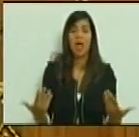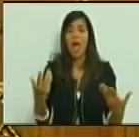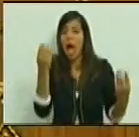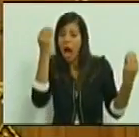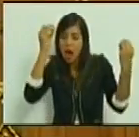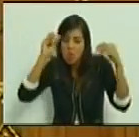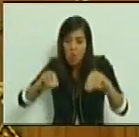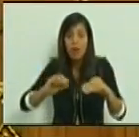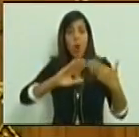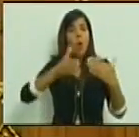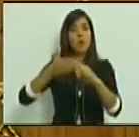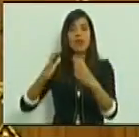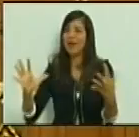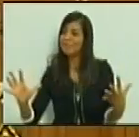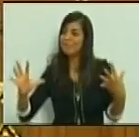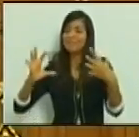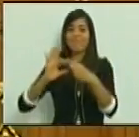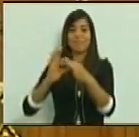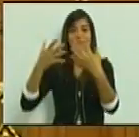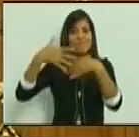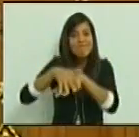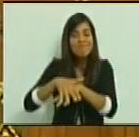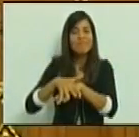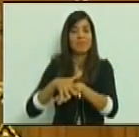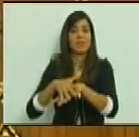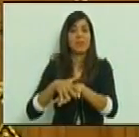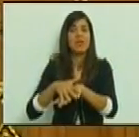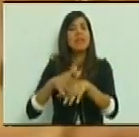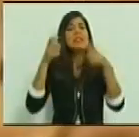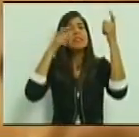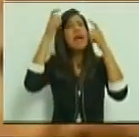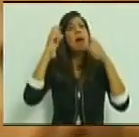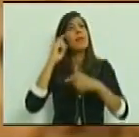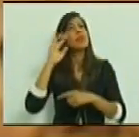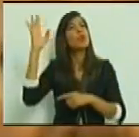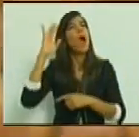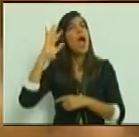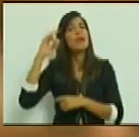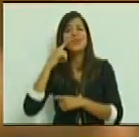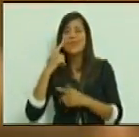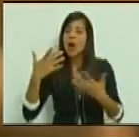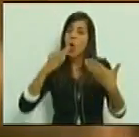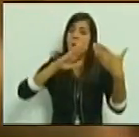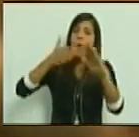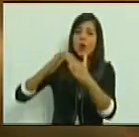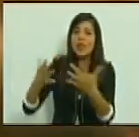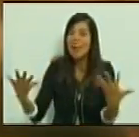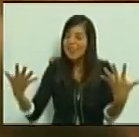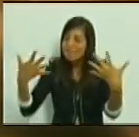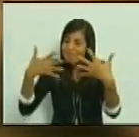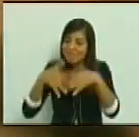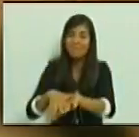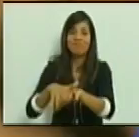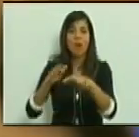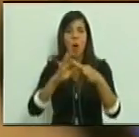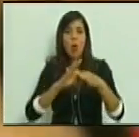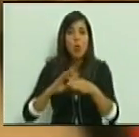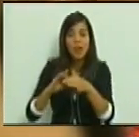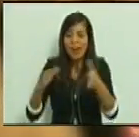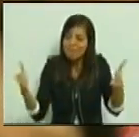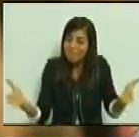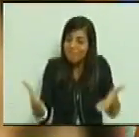bloque, ese bloque histórico que soñó Chávez, inspirado en Gramsci, el bloque histórico